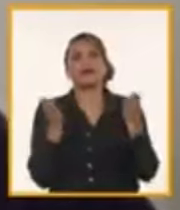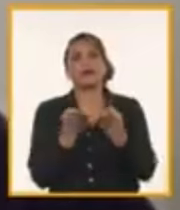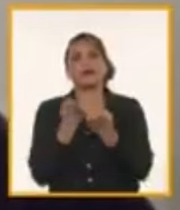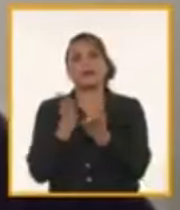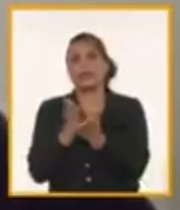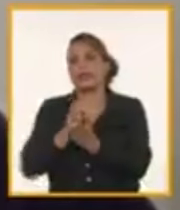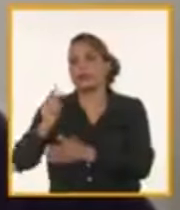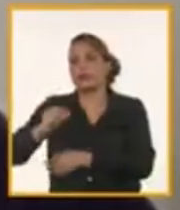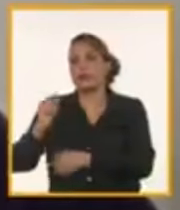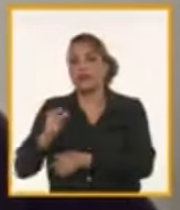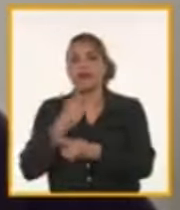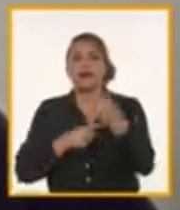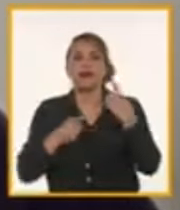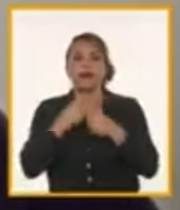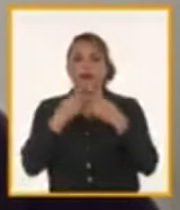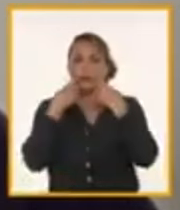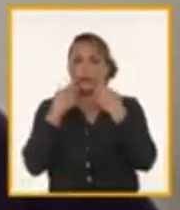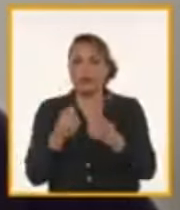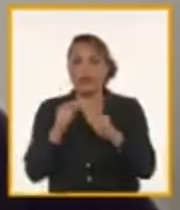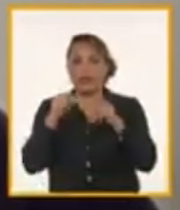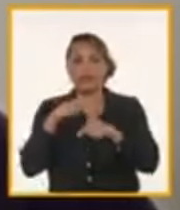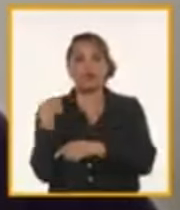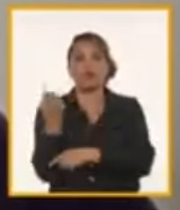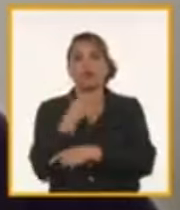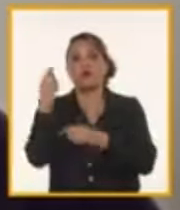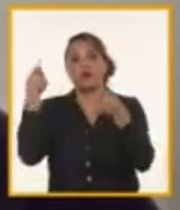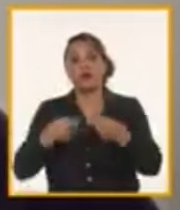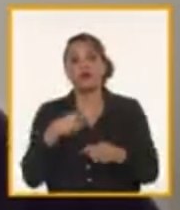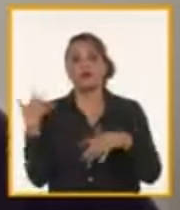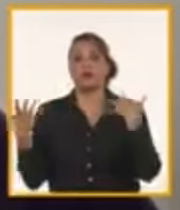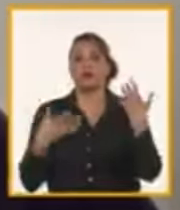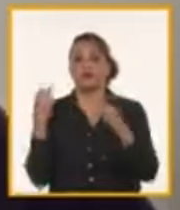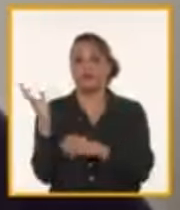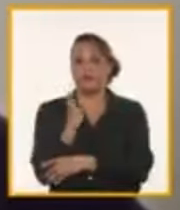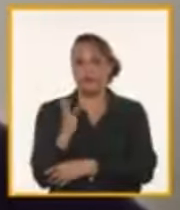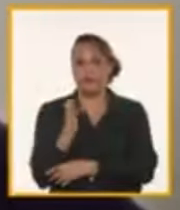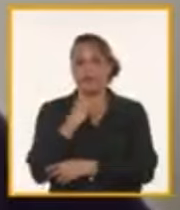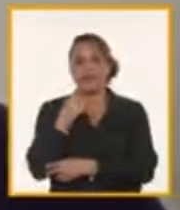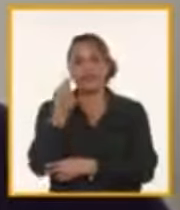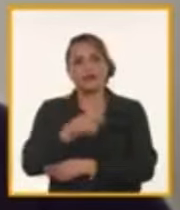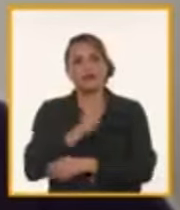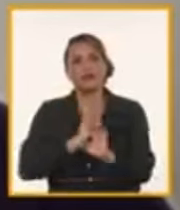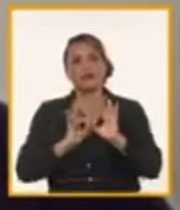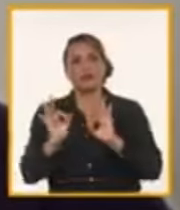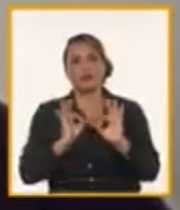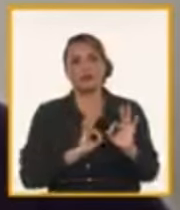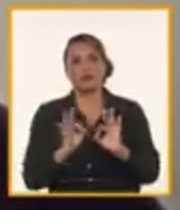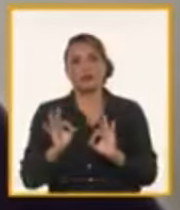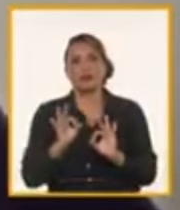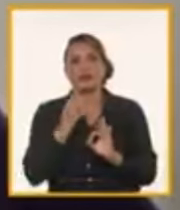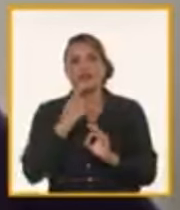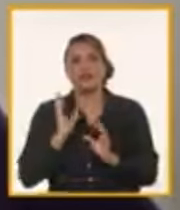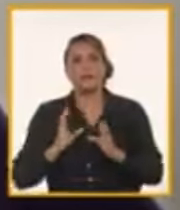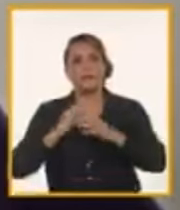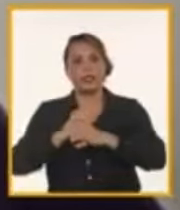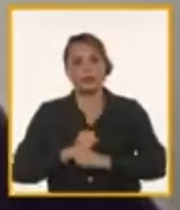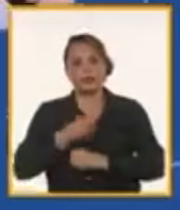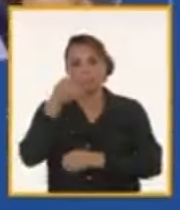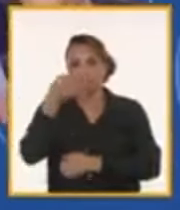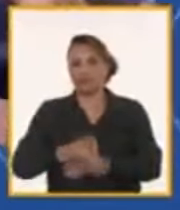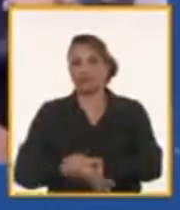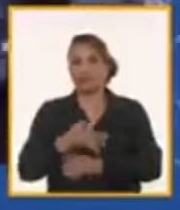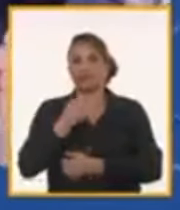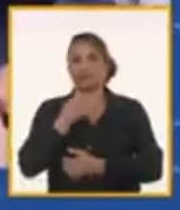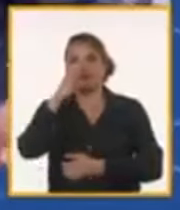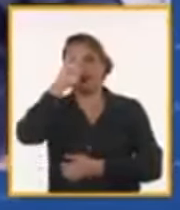es un acontecimiento que tenemos todo el derecho de celebrar y El Deber de cuidar como lo que es un patrimonio sagrado de nuestra